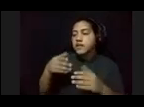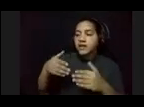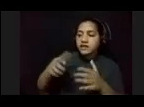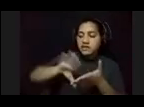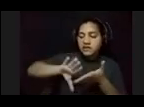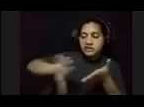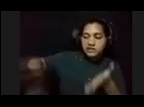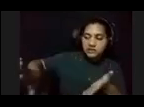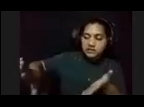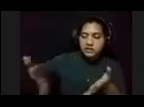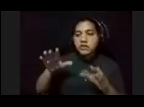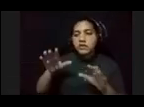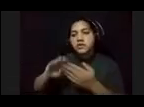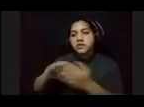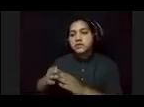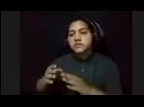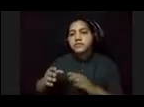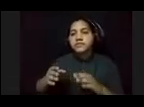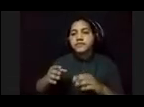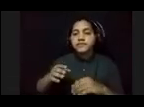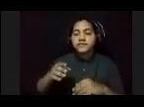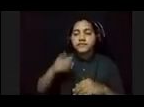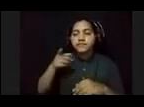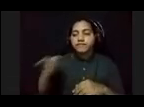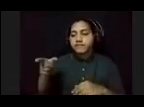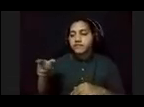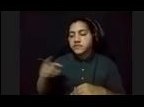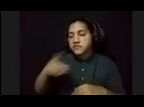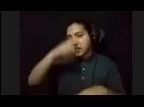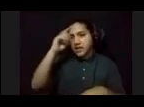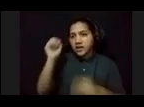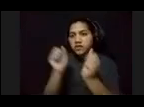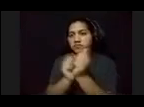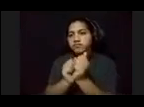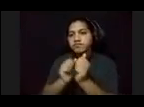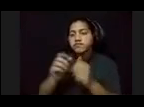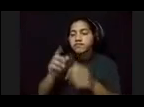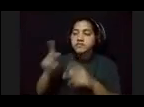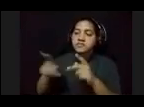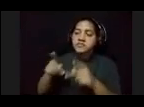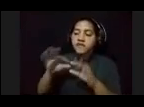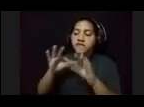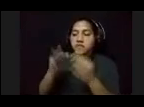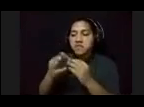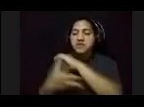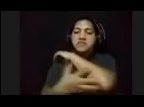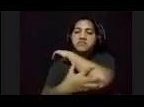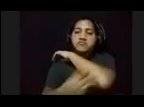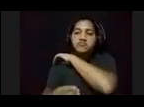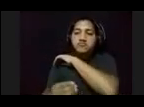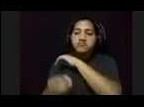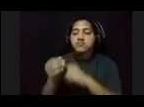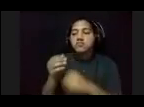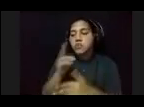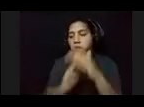Fue conformada por esclavos libeltos, personas y familias sencillas de origen humildes, pertenecientes a la clase